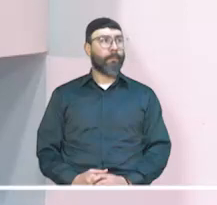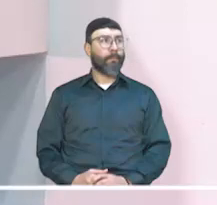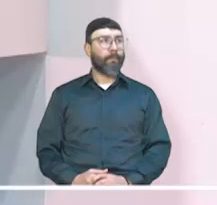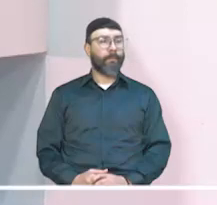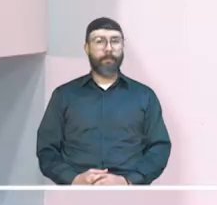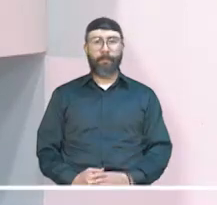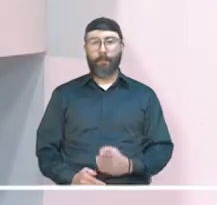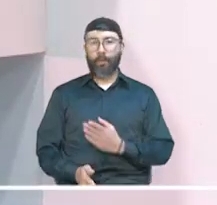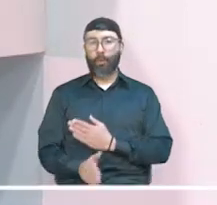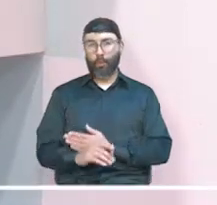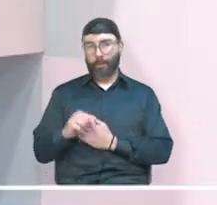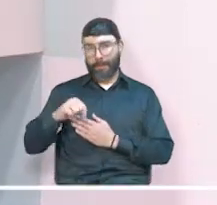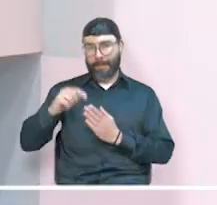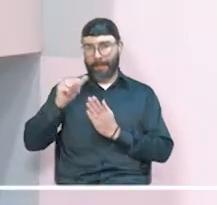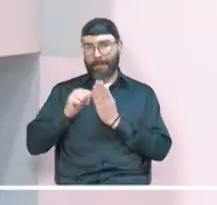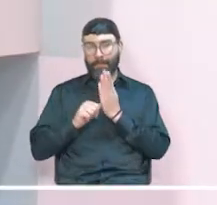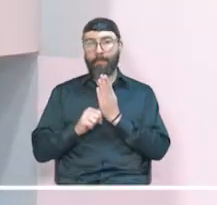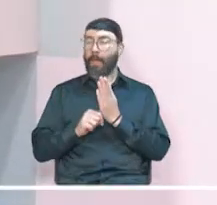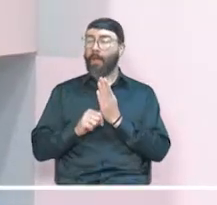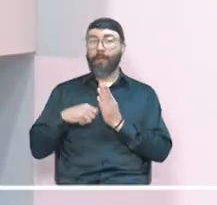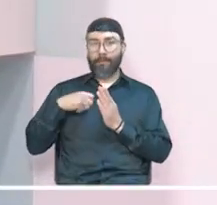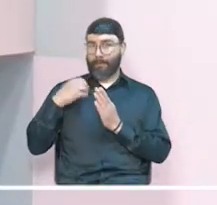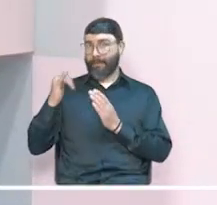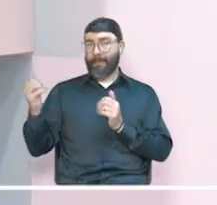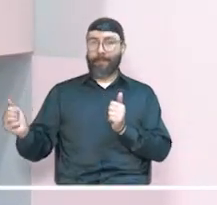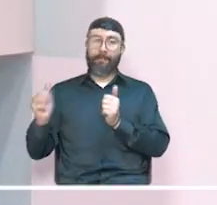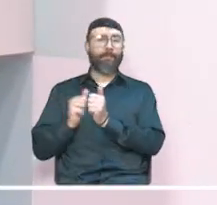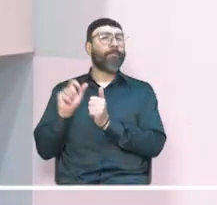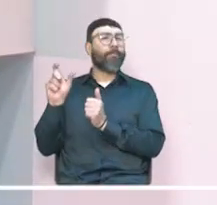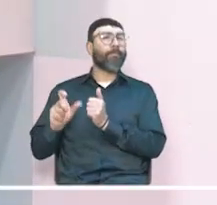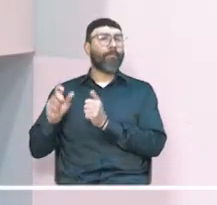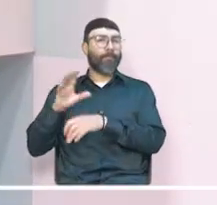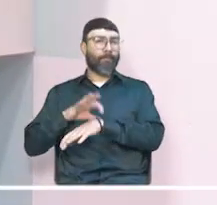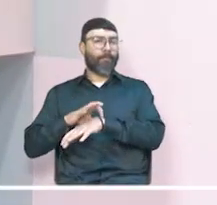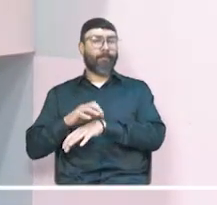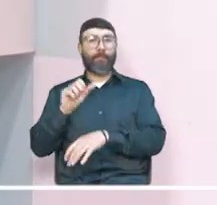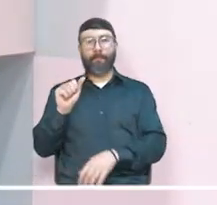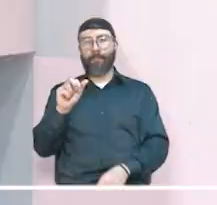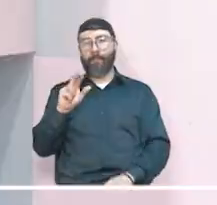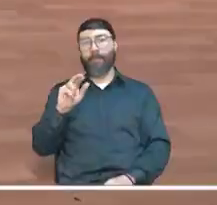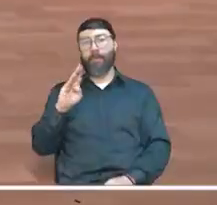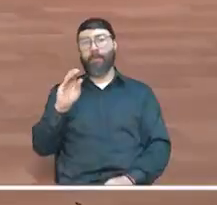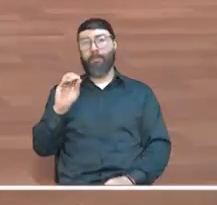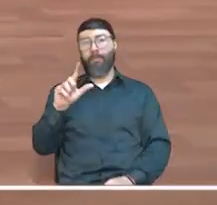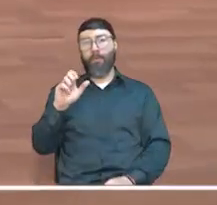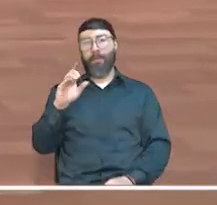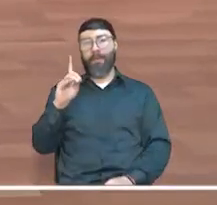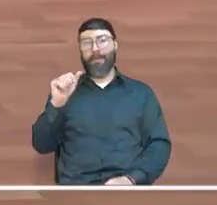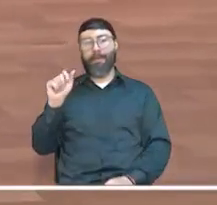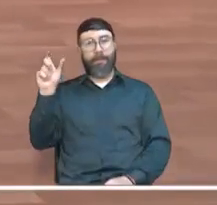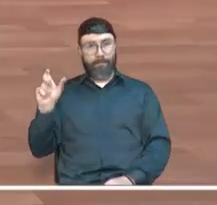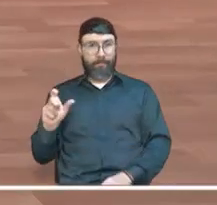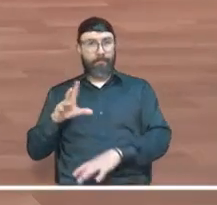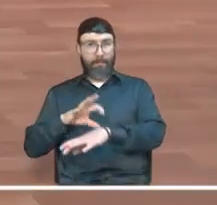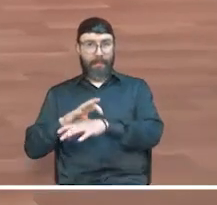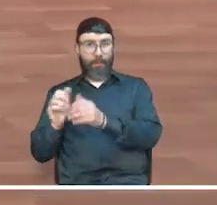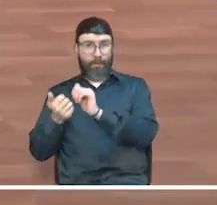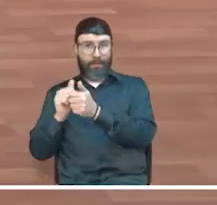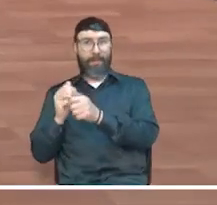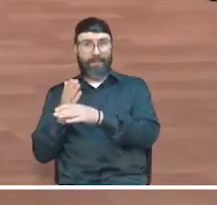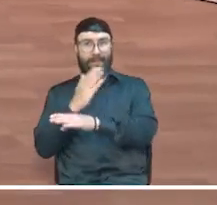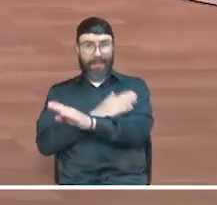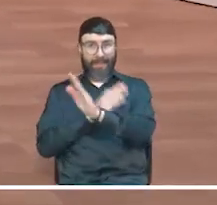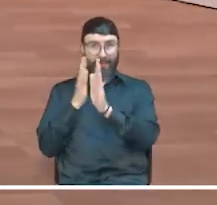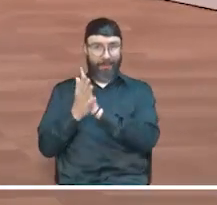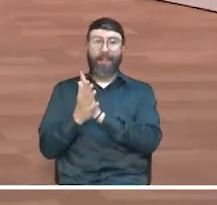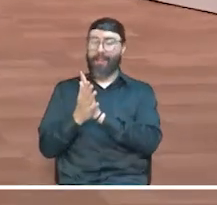Continuamos acá con el programa. Ya tenemos entonces la compañía del doctor Arboleda, el deportólogo que les estaba comentando. Entonces, doctor, bienvenido